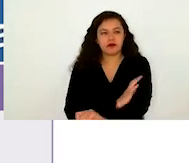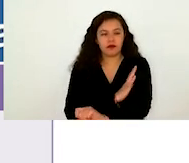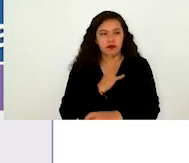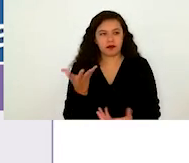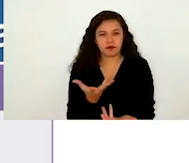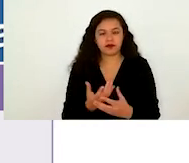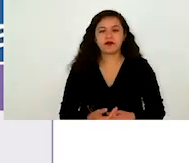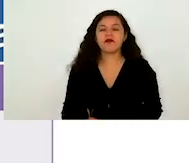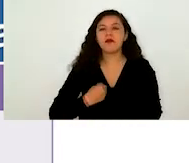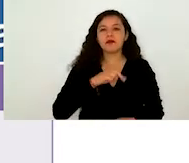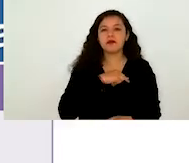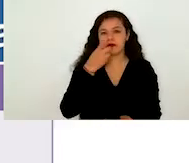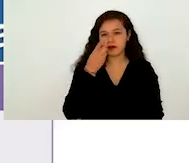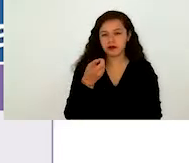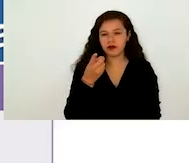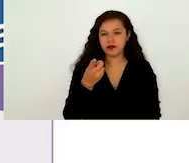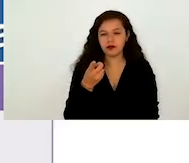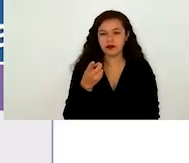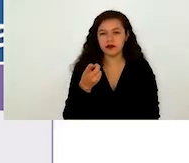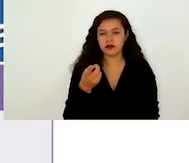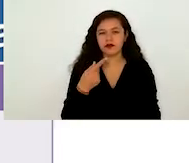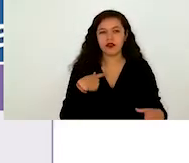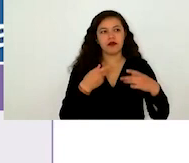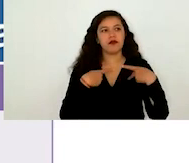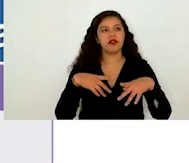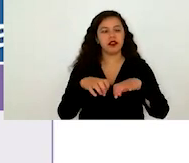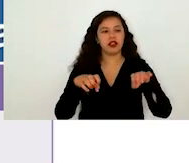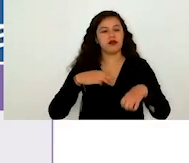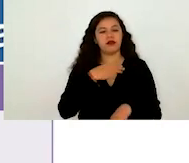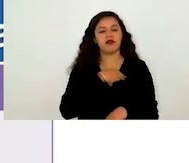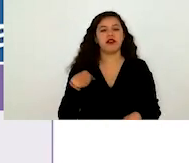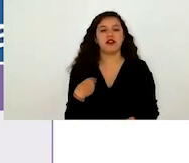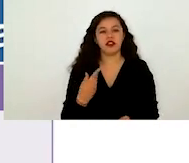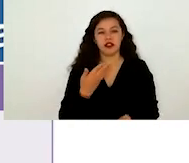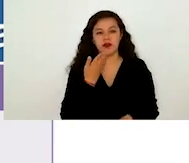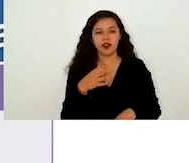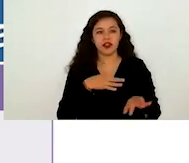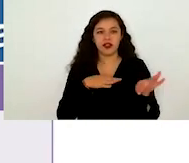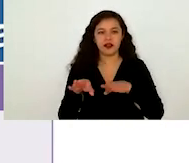si nosotros llegamos y le decimos a un miembro del equipo excelente trabajo